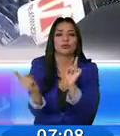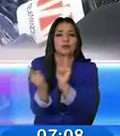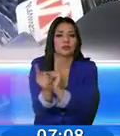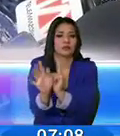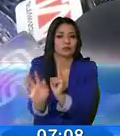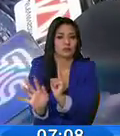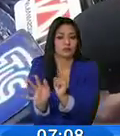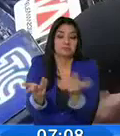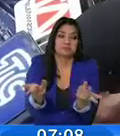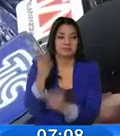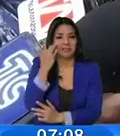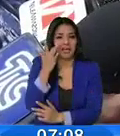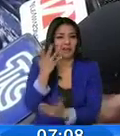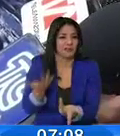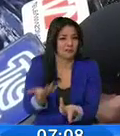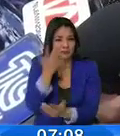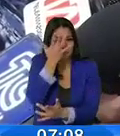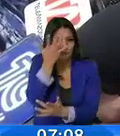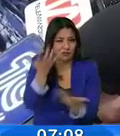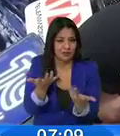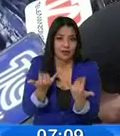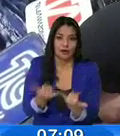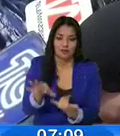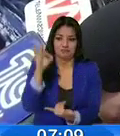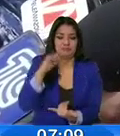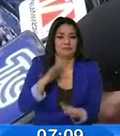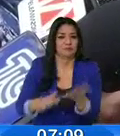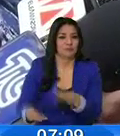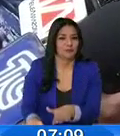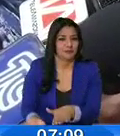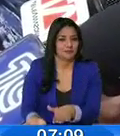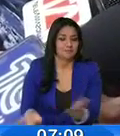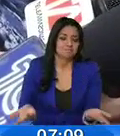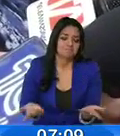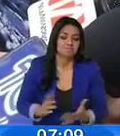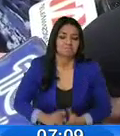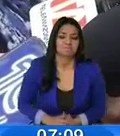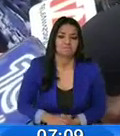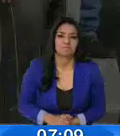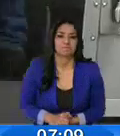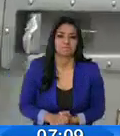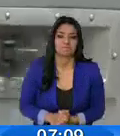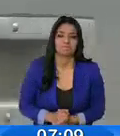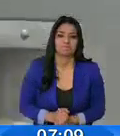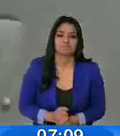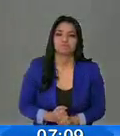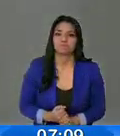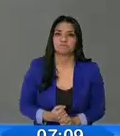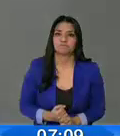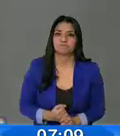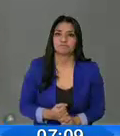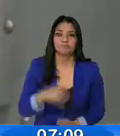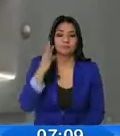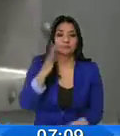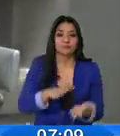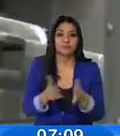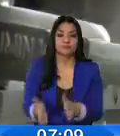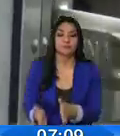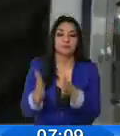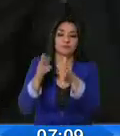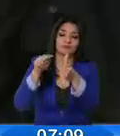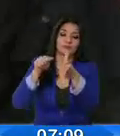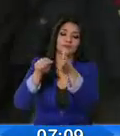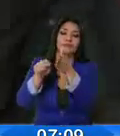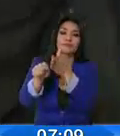con la ciudadana y obviamente hoy aparece con que ha perdido la vida. Entonces, el cuerpo fue trasladado hasta la morgue del